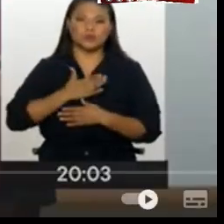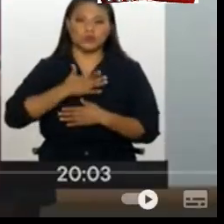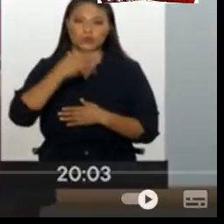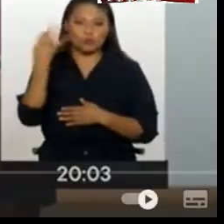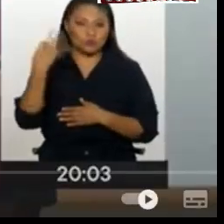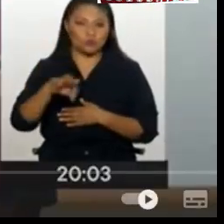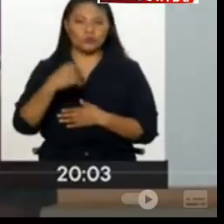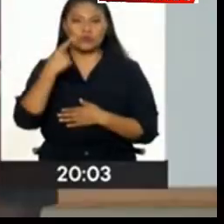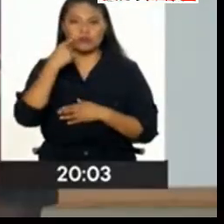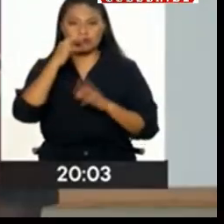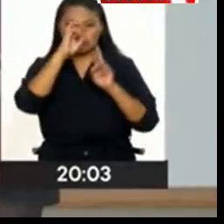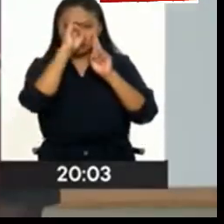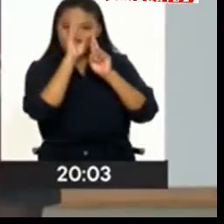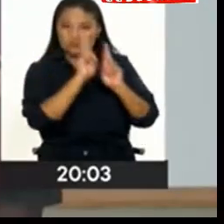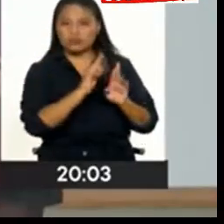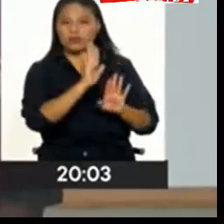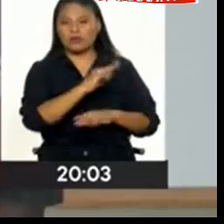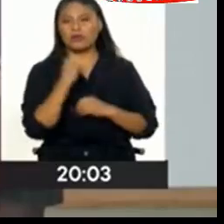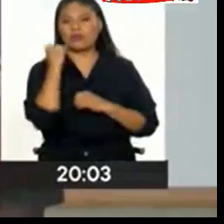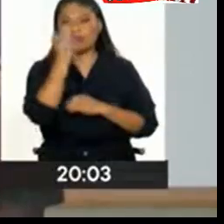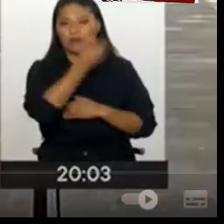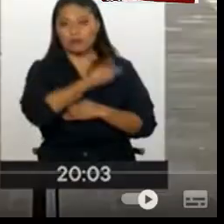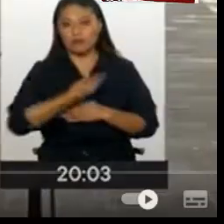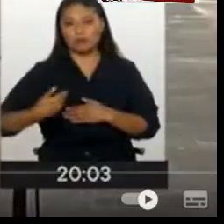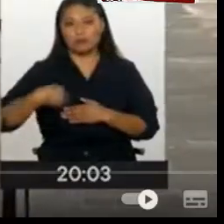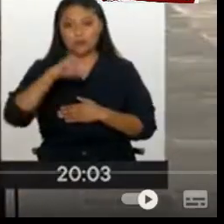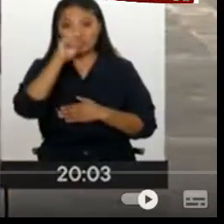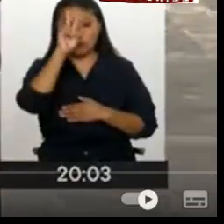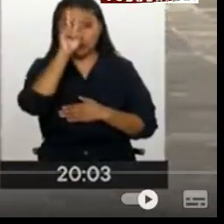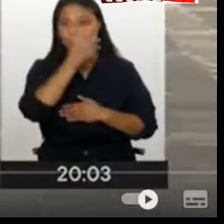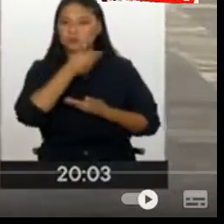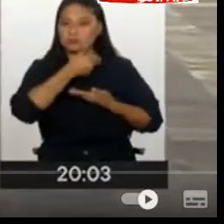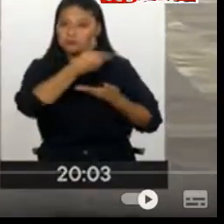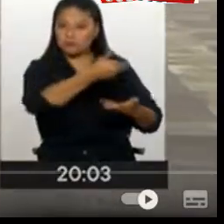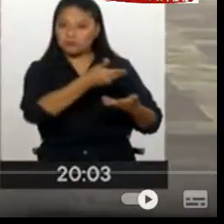lo más importante, comparte nuestra información. Con nosotros será hasta la próxima. Tupananchis Kama.